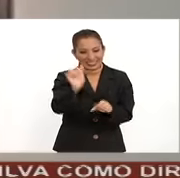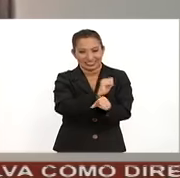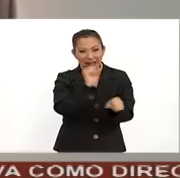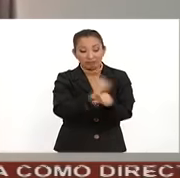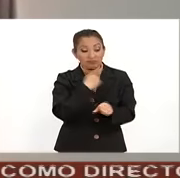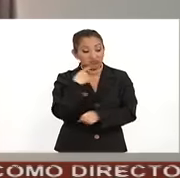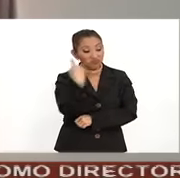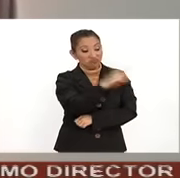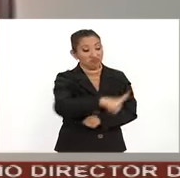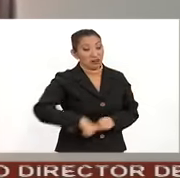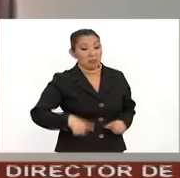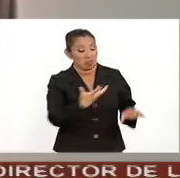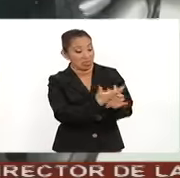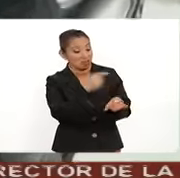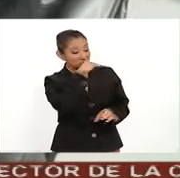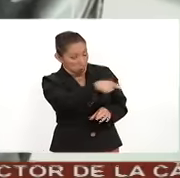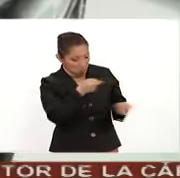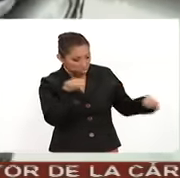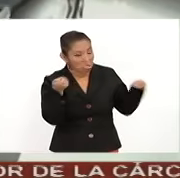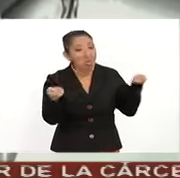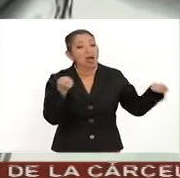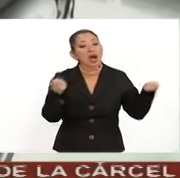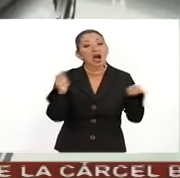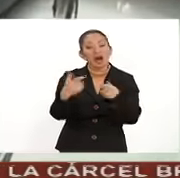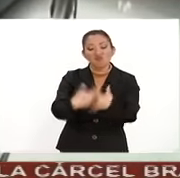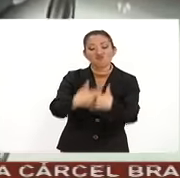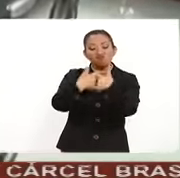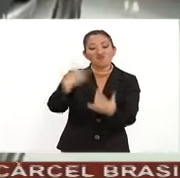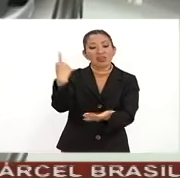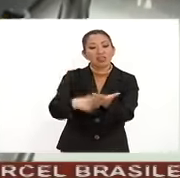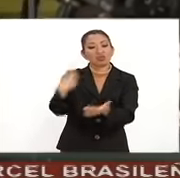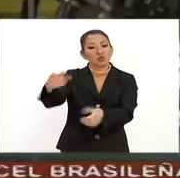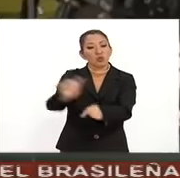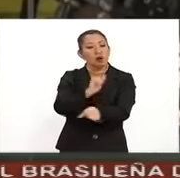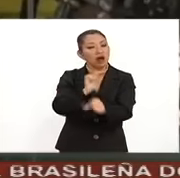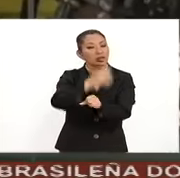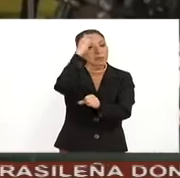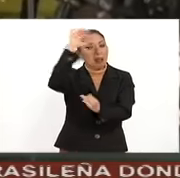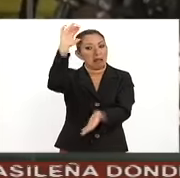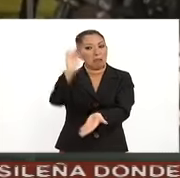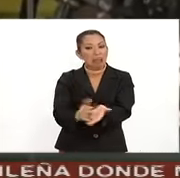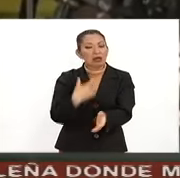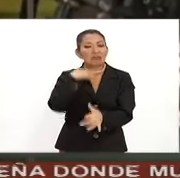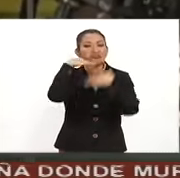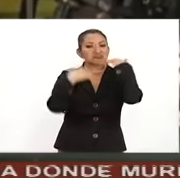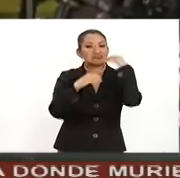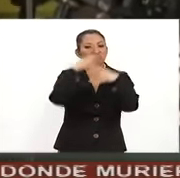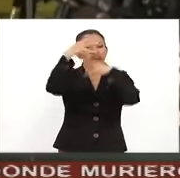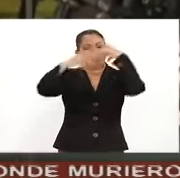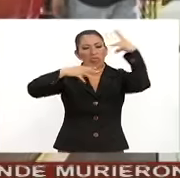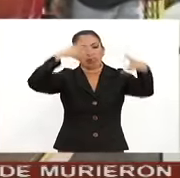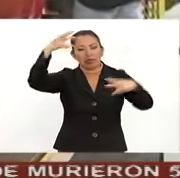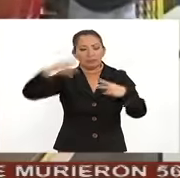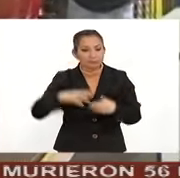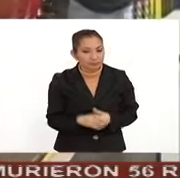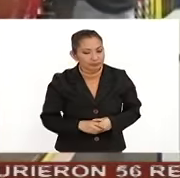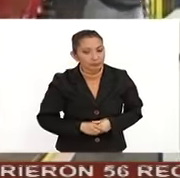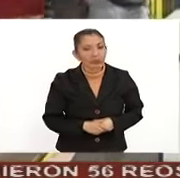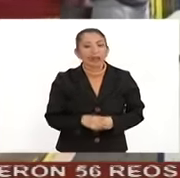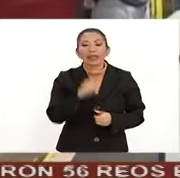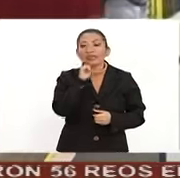fuera acusada por el gobierno estadounidense de manipular los motores de sus vehículos para minimizar el nivel de